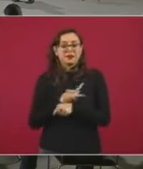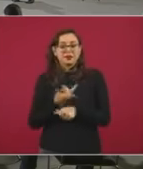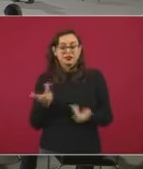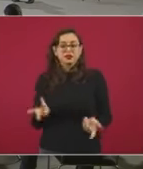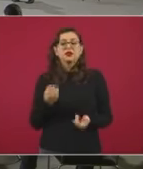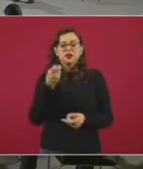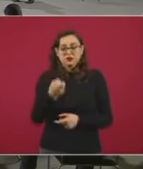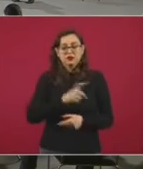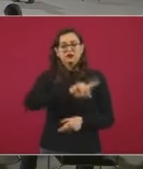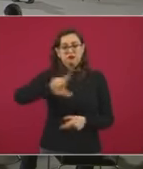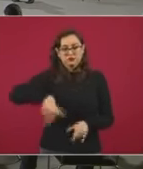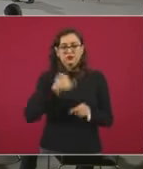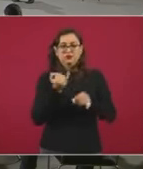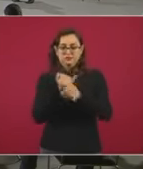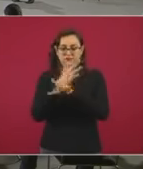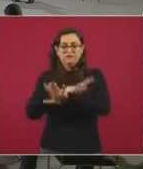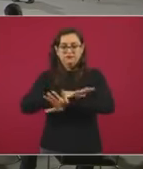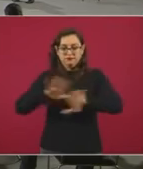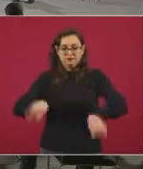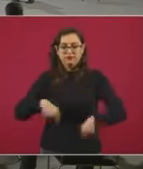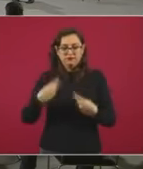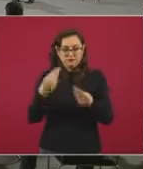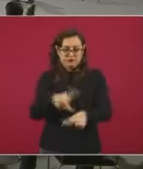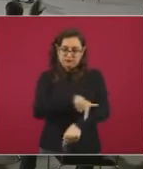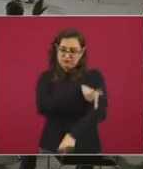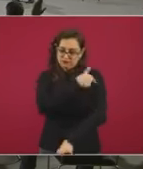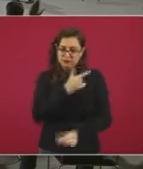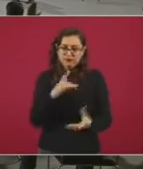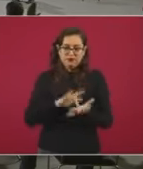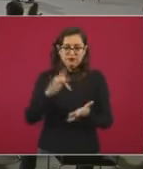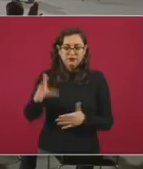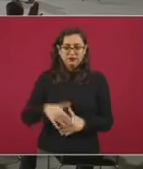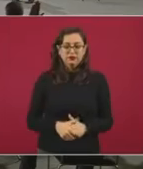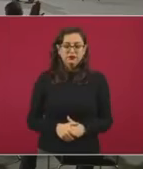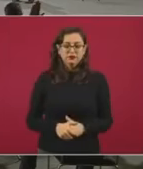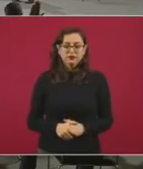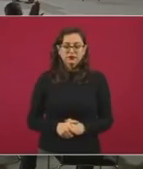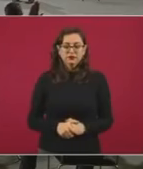cualquier manera toda la información en extenso. Gracias, presidente.